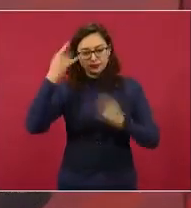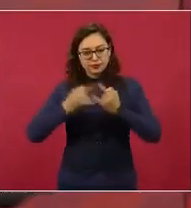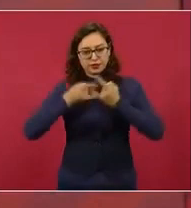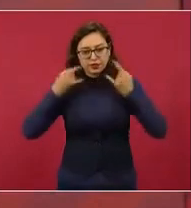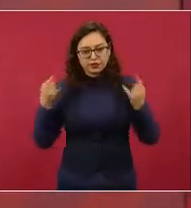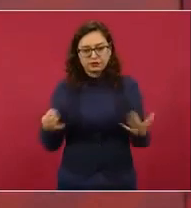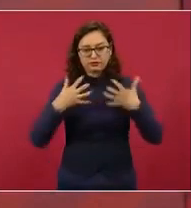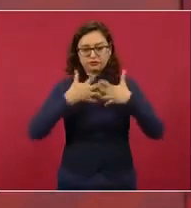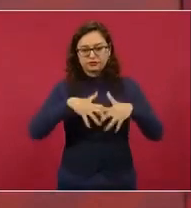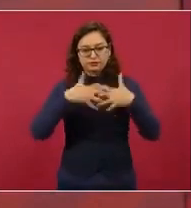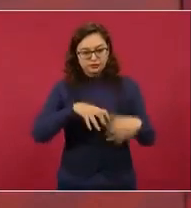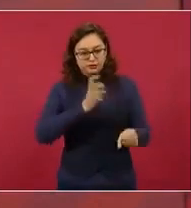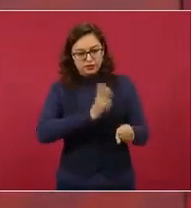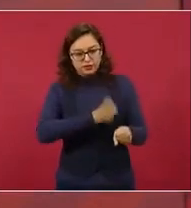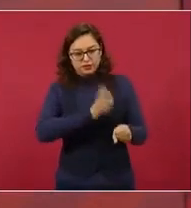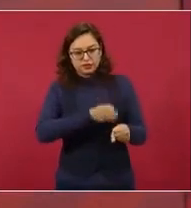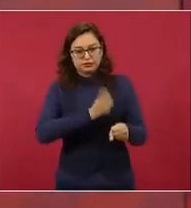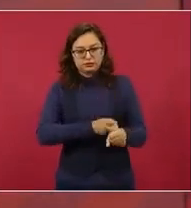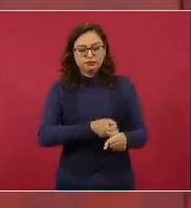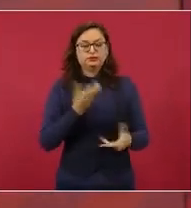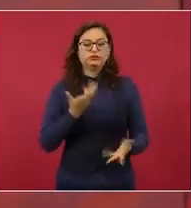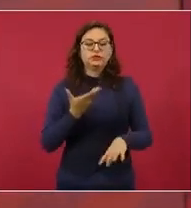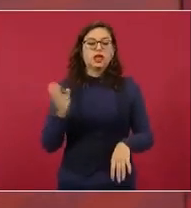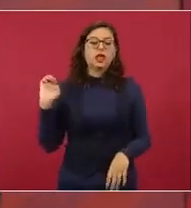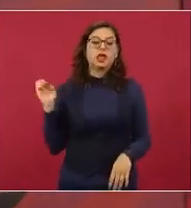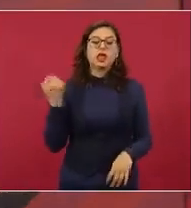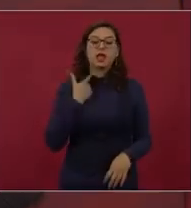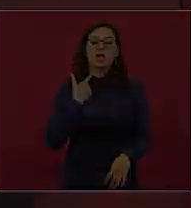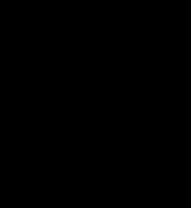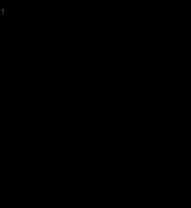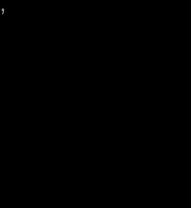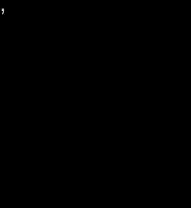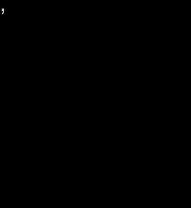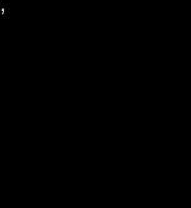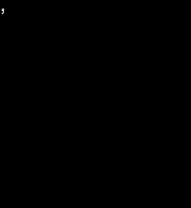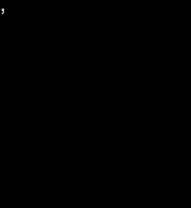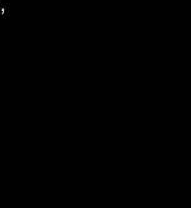no estaban los conservadores gobernando en